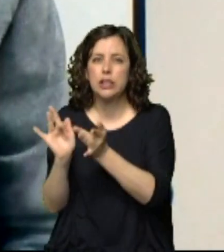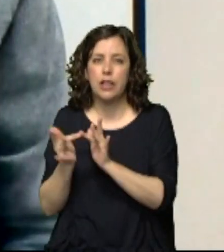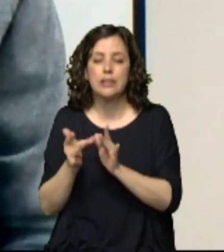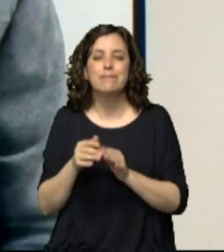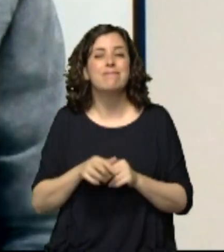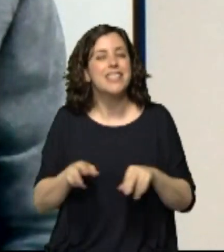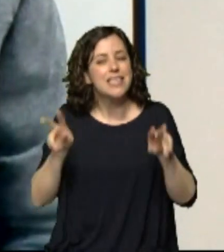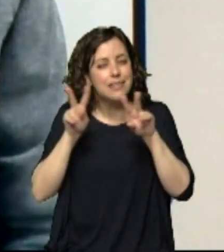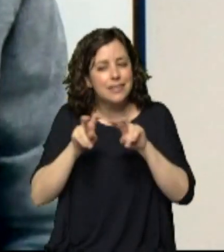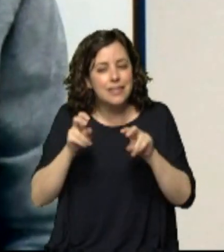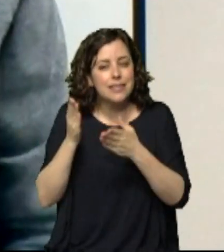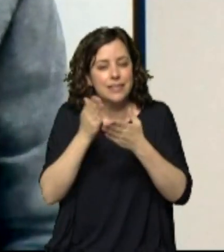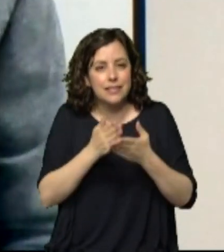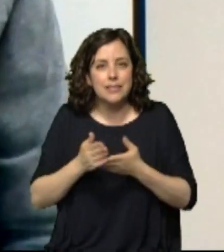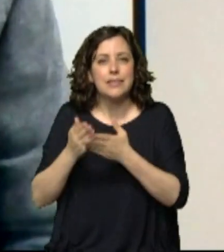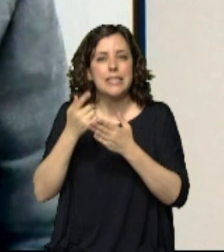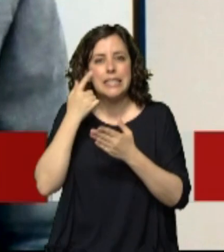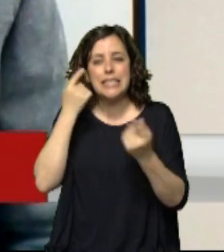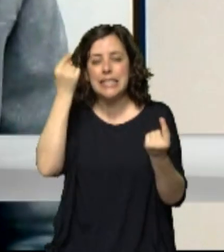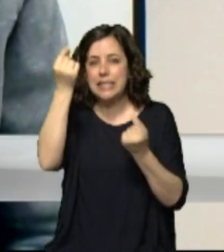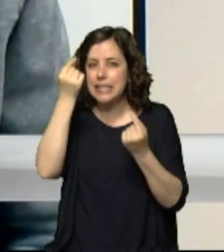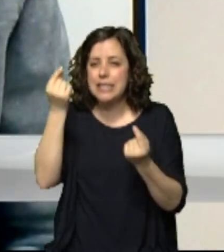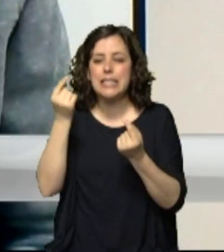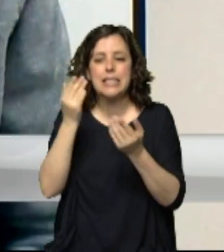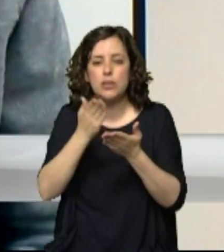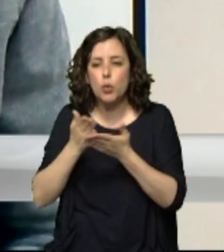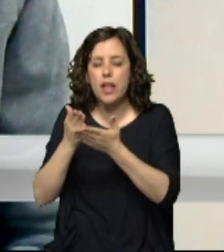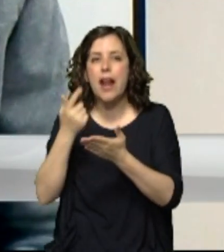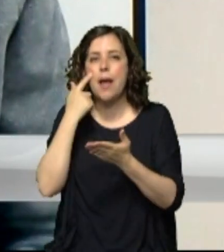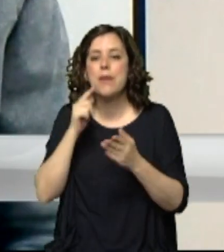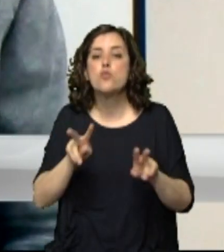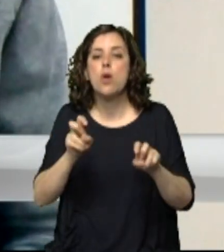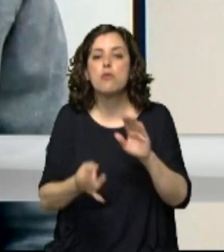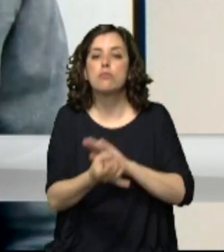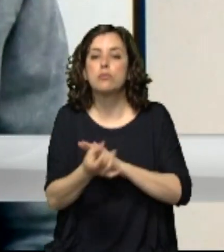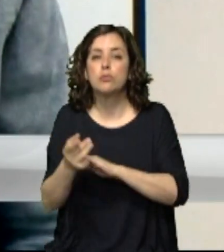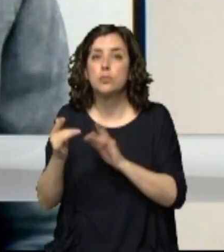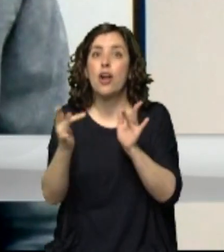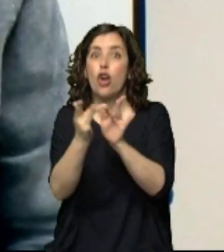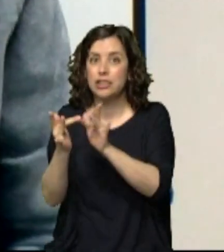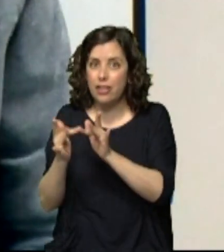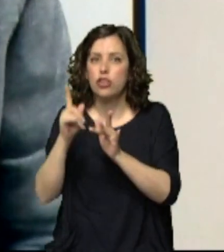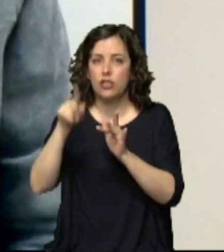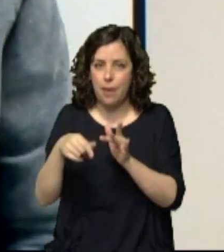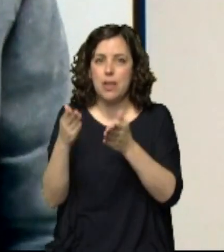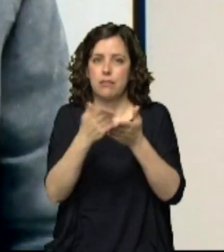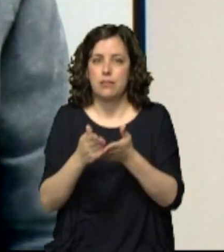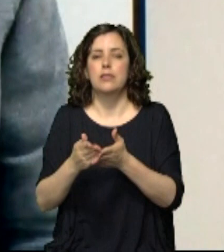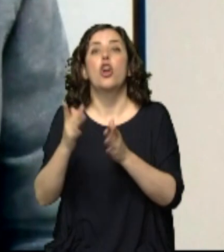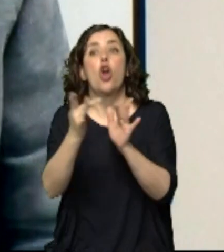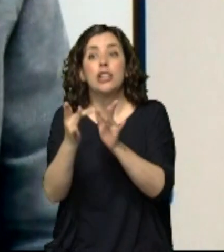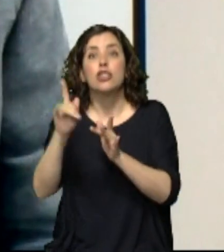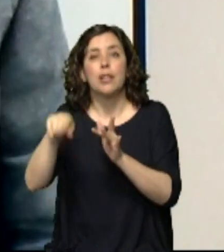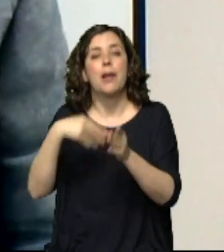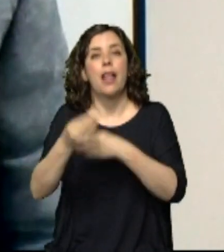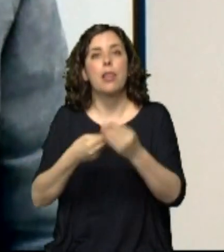finamente posible, lo más precisamente posible a los contactos de los casos, de los nuevos casos. Y ahí también a los contactos se va a hacer